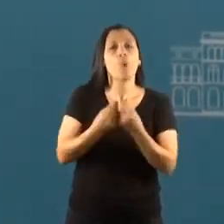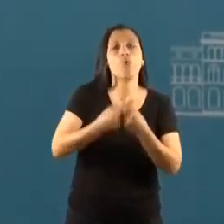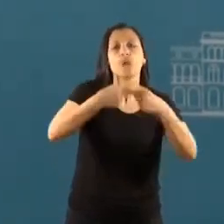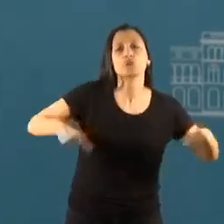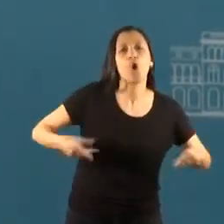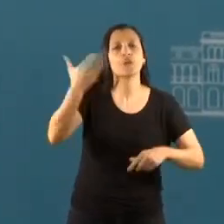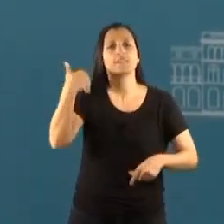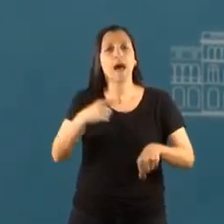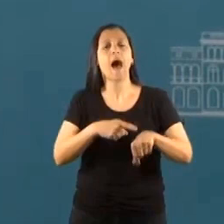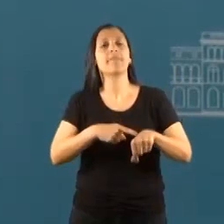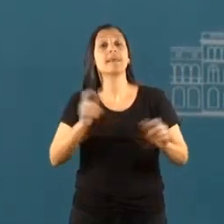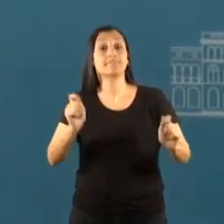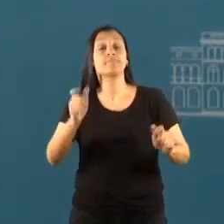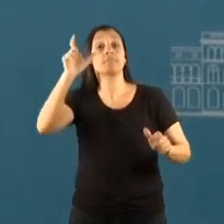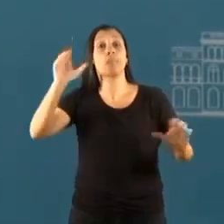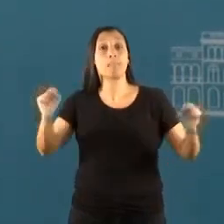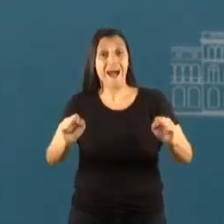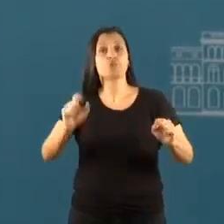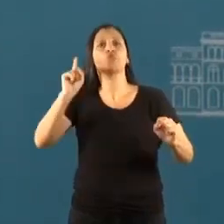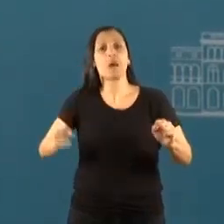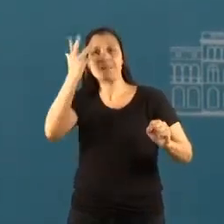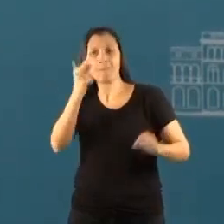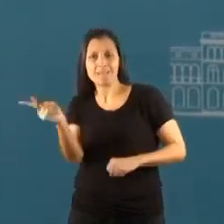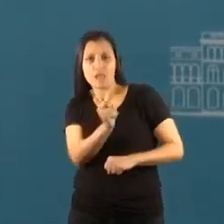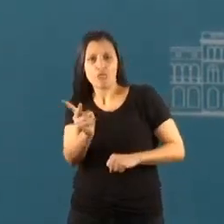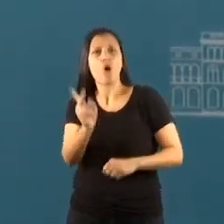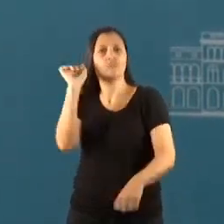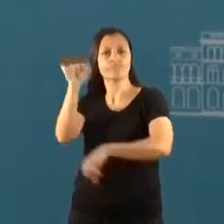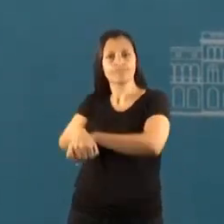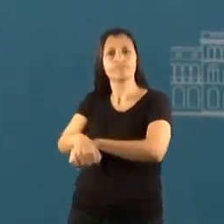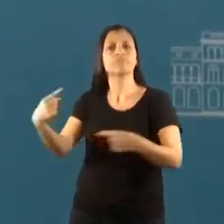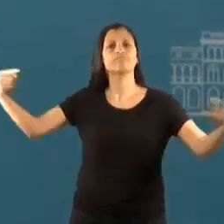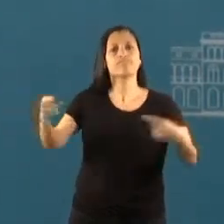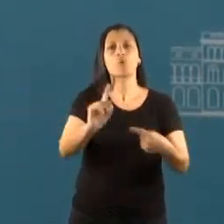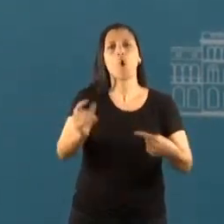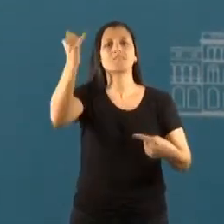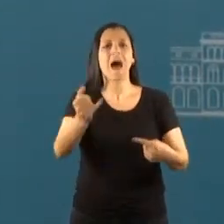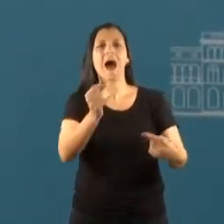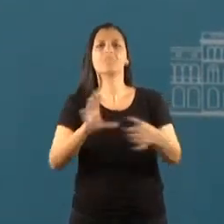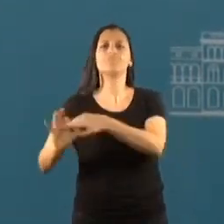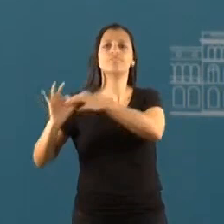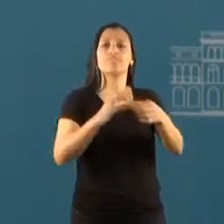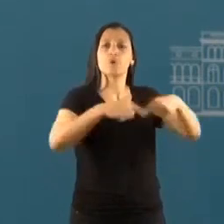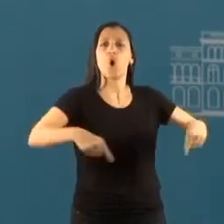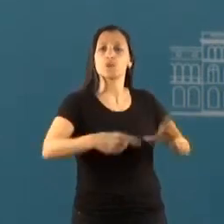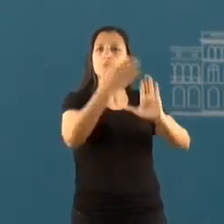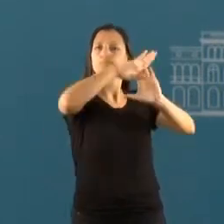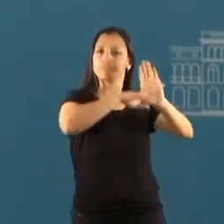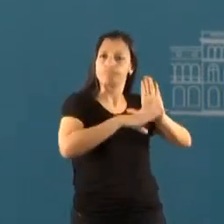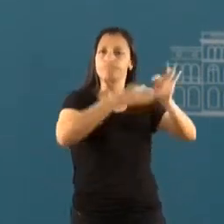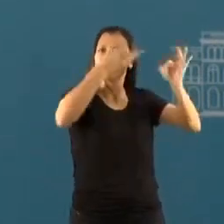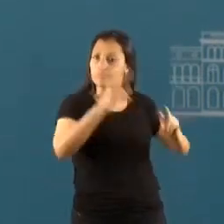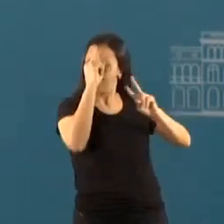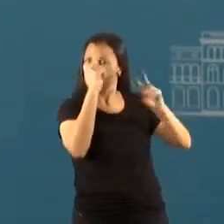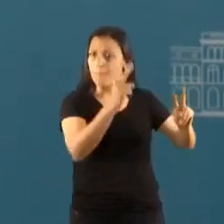Mayo como los del general San Martín y ser responsable Pinochet de actos incompatibles con los principios sanmartinianos que rigen dichas órdenes, no